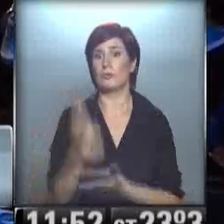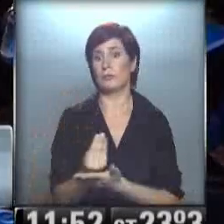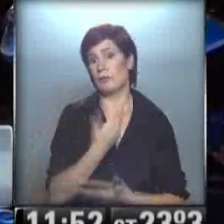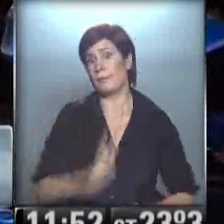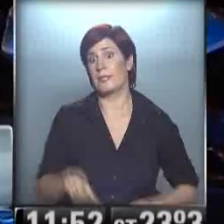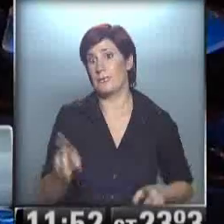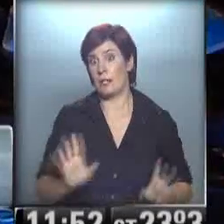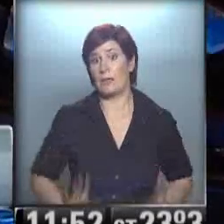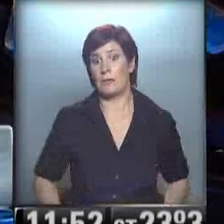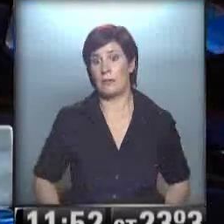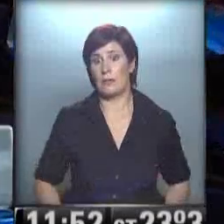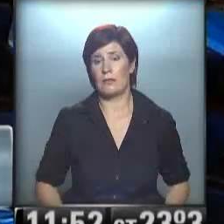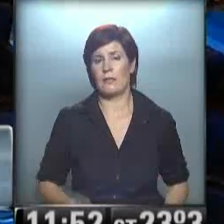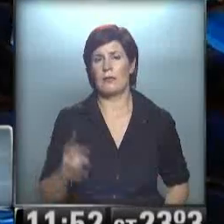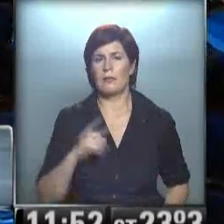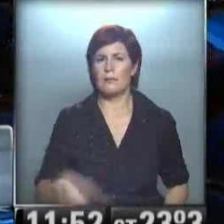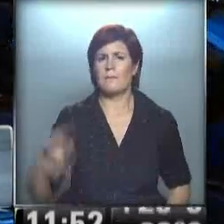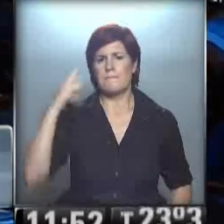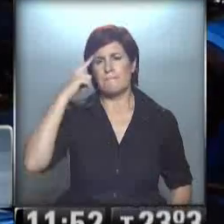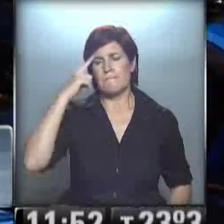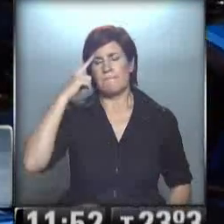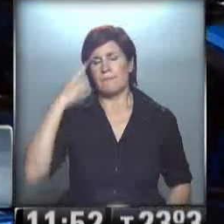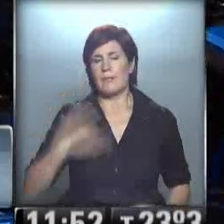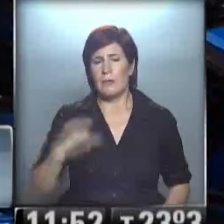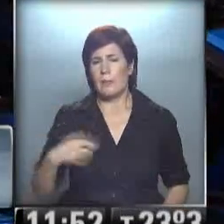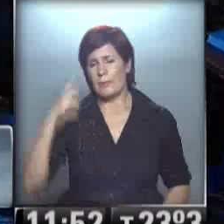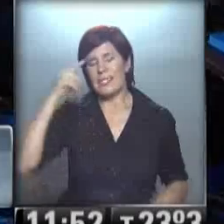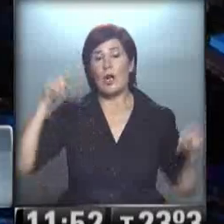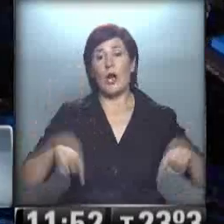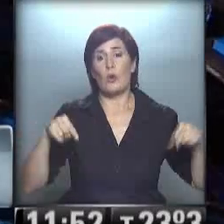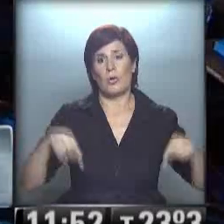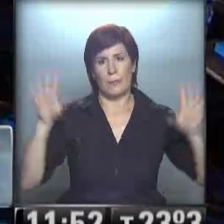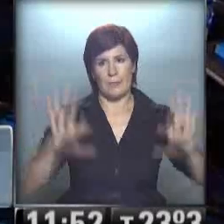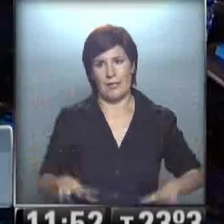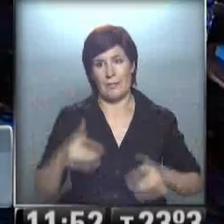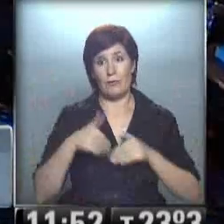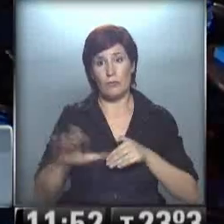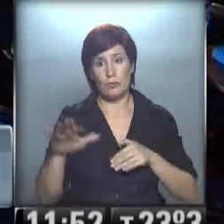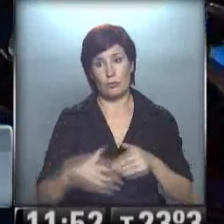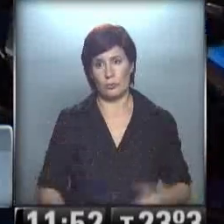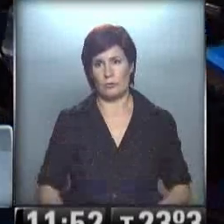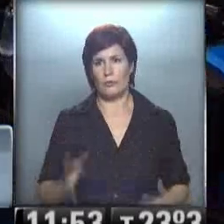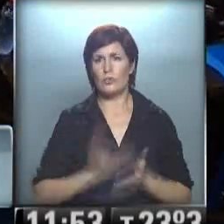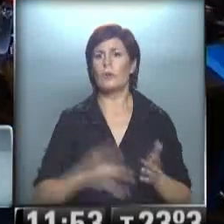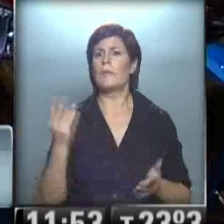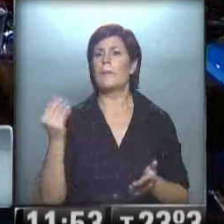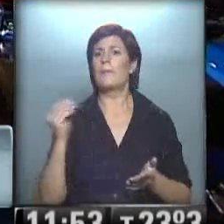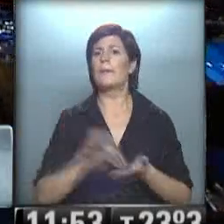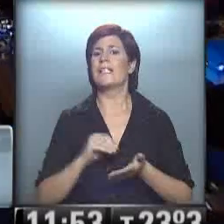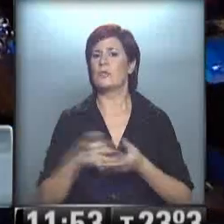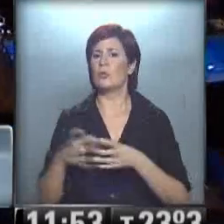el momento histórico y pasa a tener el protagonismo del hoy, del ahora. En materia de precios, ¿cómo se ha comportado